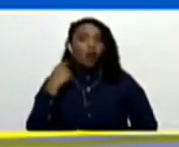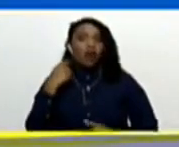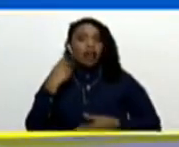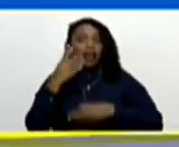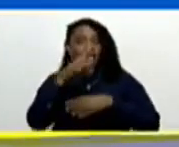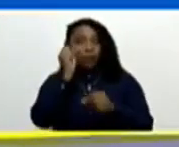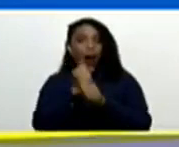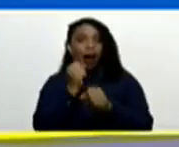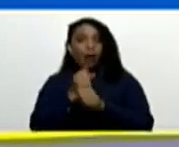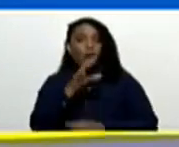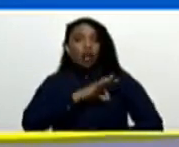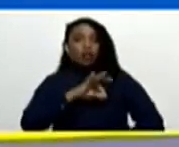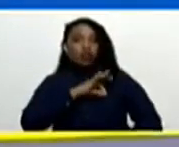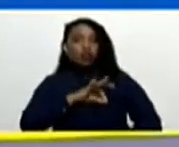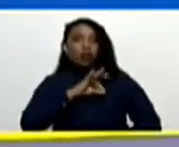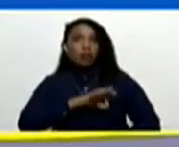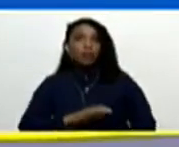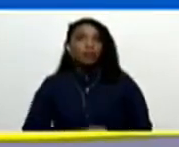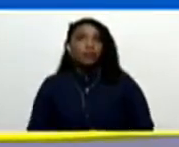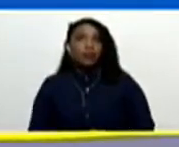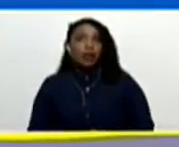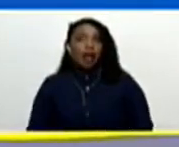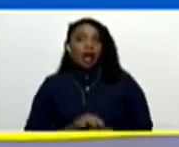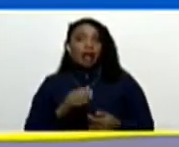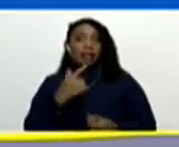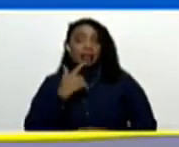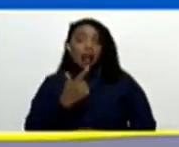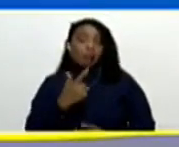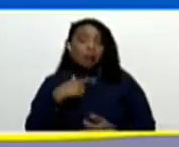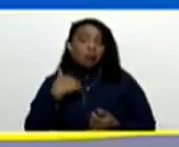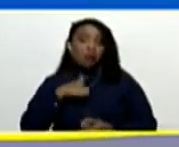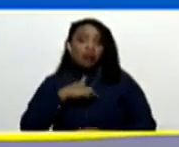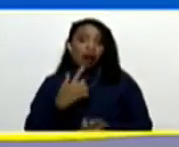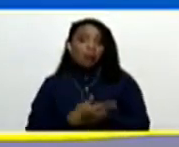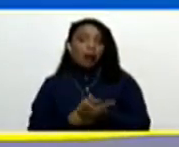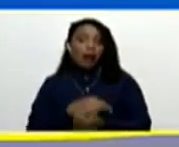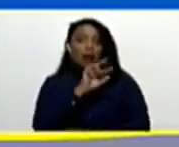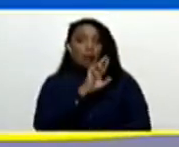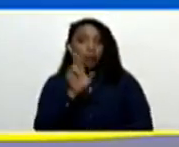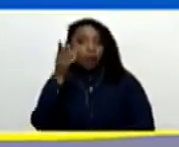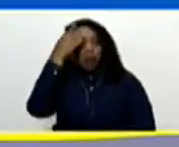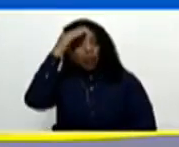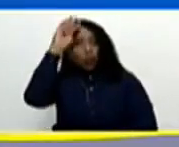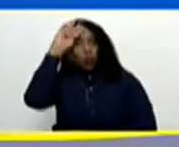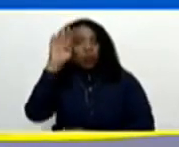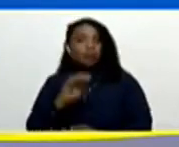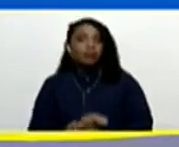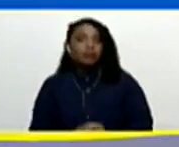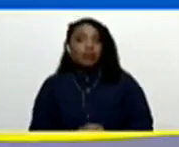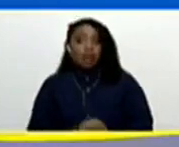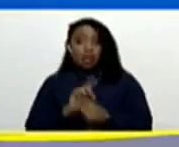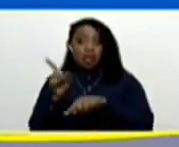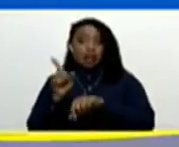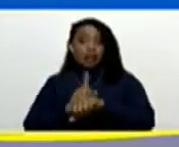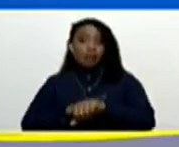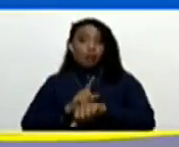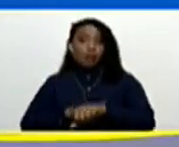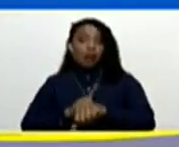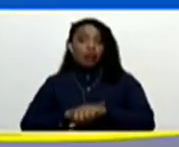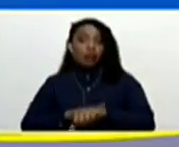viejos socialistas que veíamos a nuestra hermana República de Cuba ser hasta ese momento el único